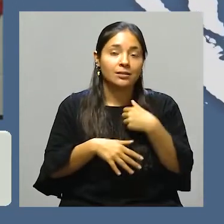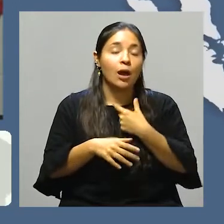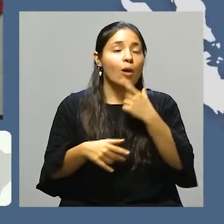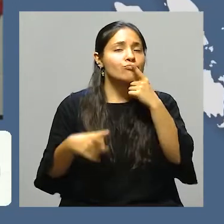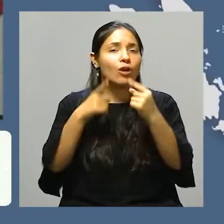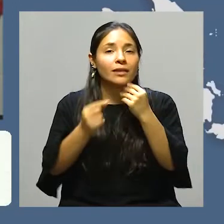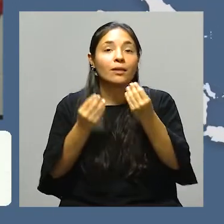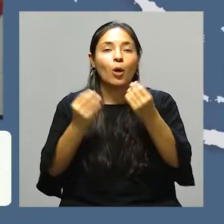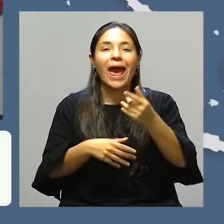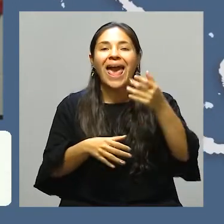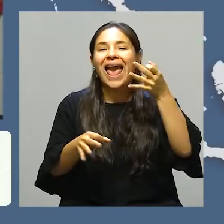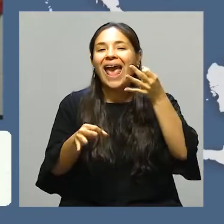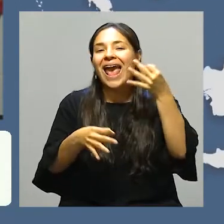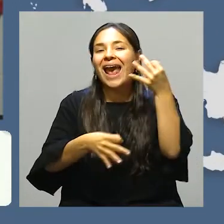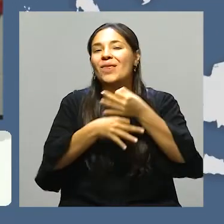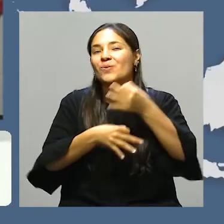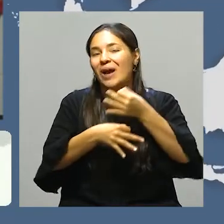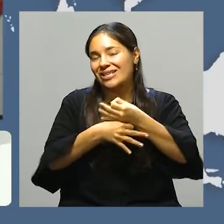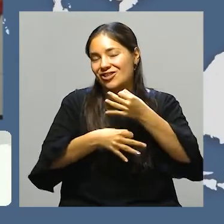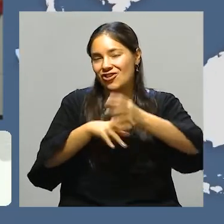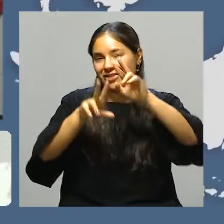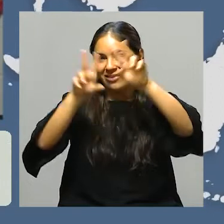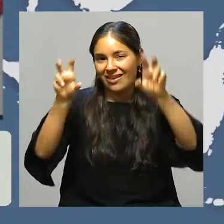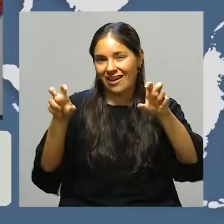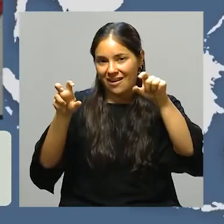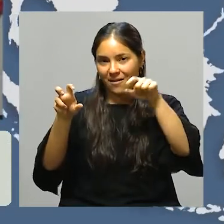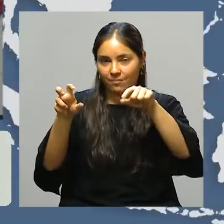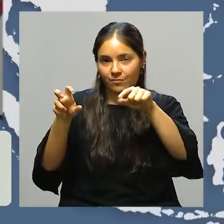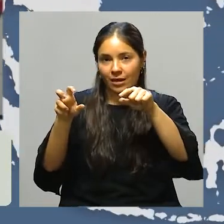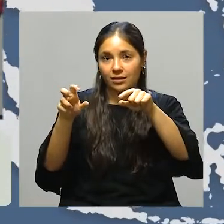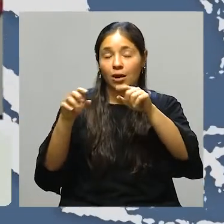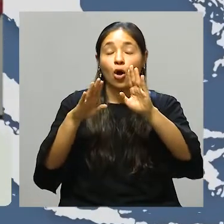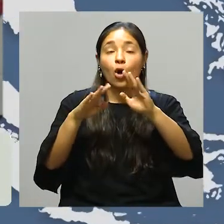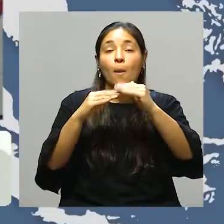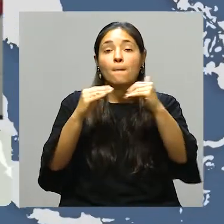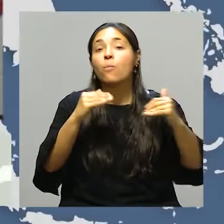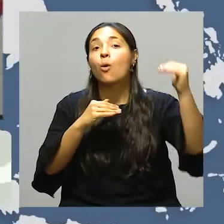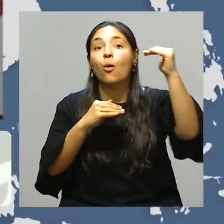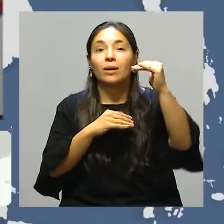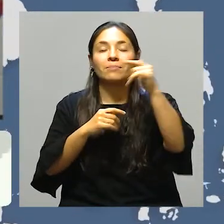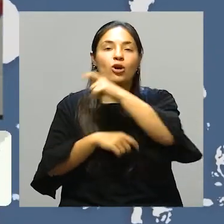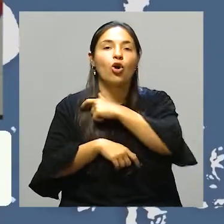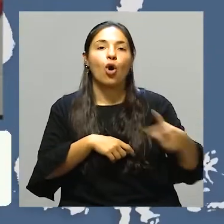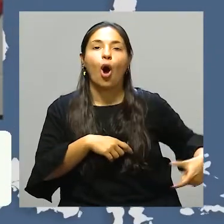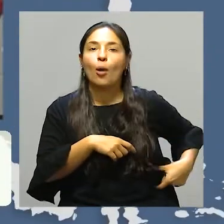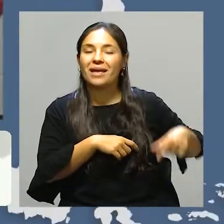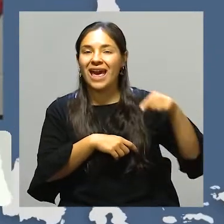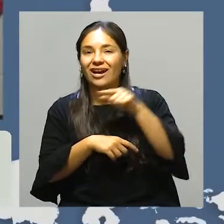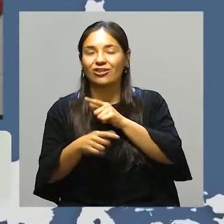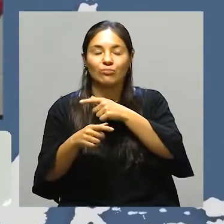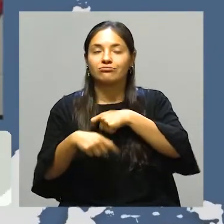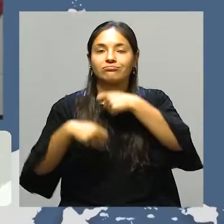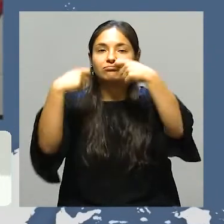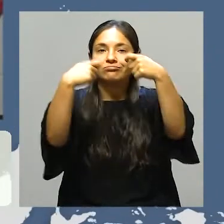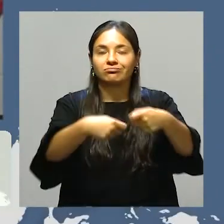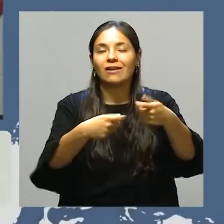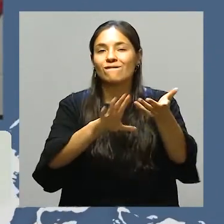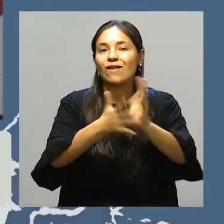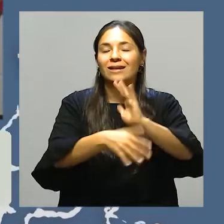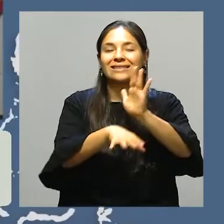46% y hasta el 50%, y en ocasiones se han registrado abstenciones del 60%, dependiendo un poco del tipo